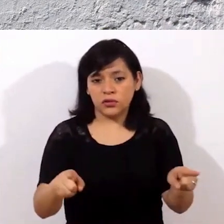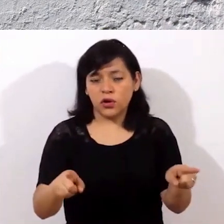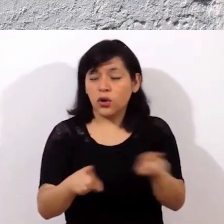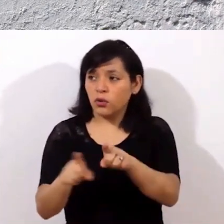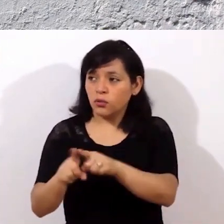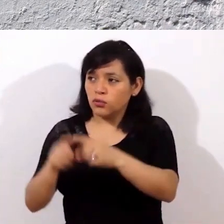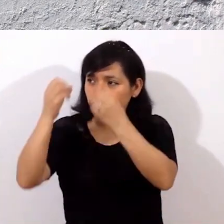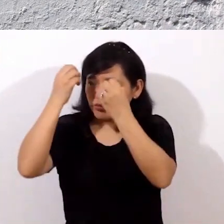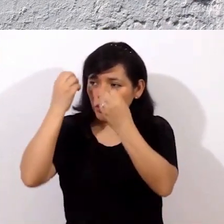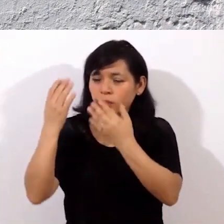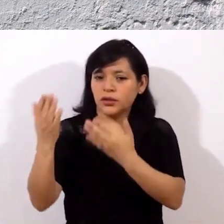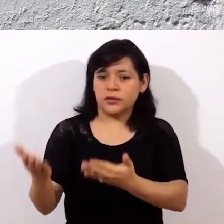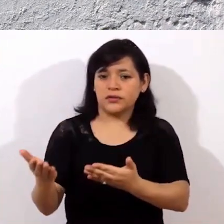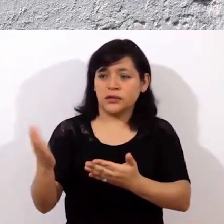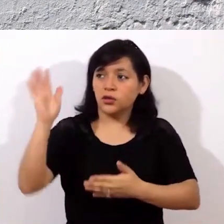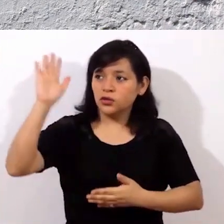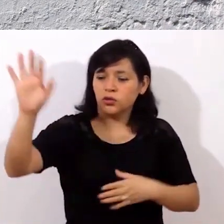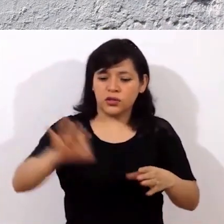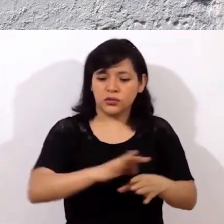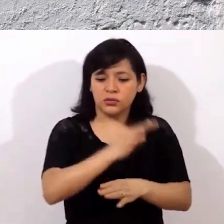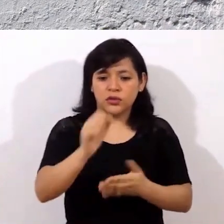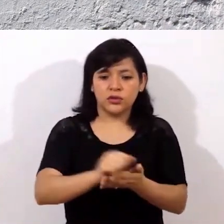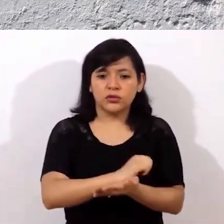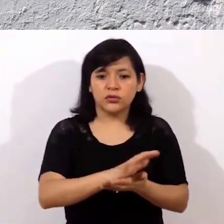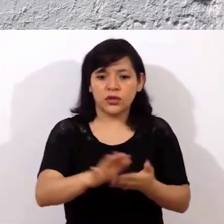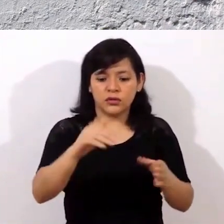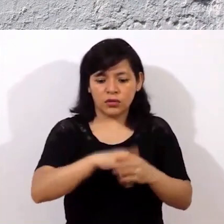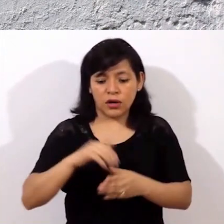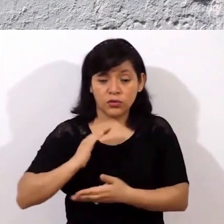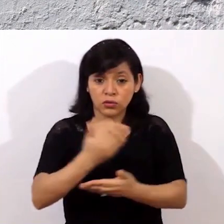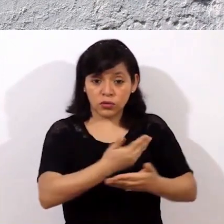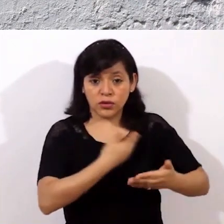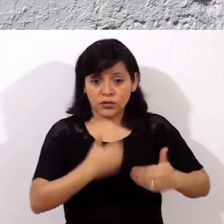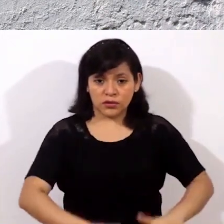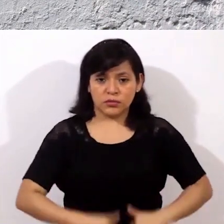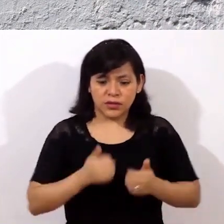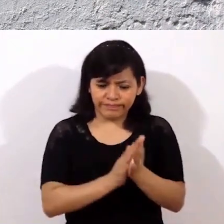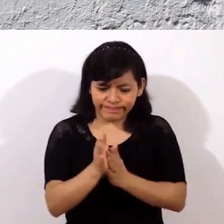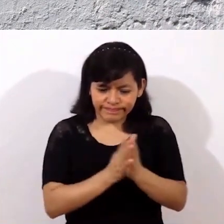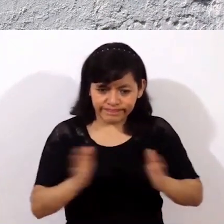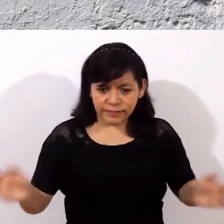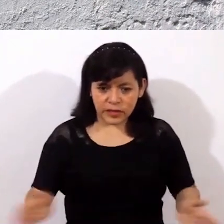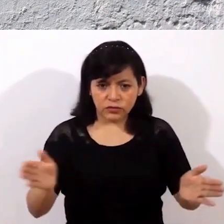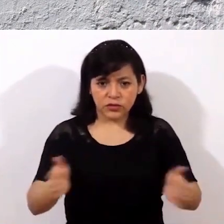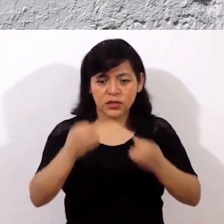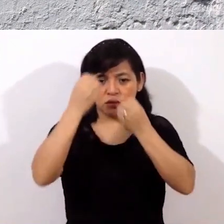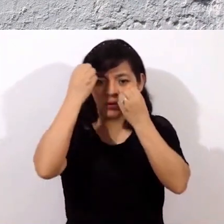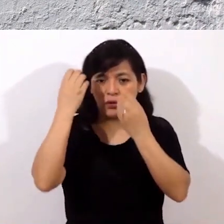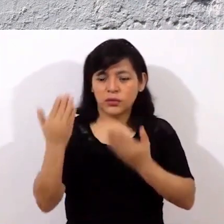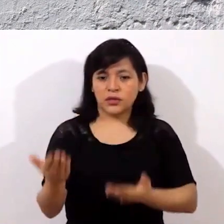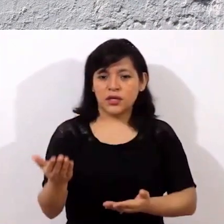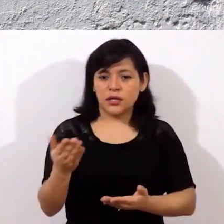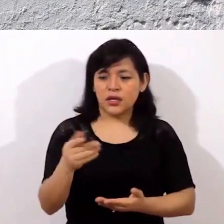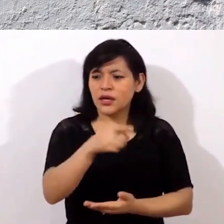de el actuar del Espíritu Santo en nuestras vidas. Esforzarnos en obedecer lo que la Biblia dice, hasta